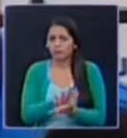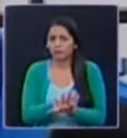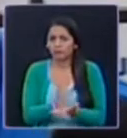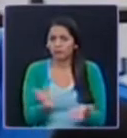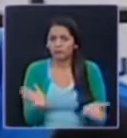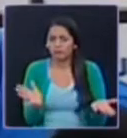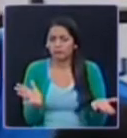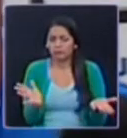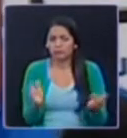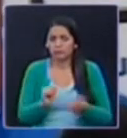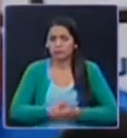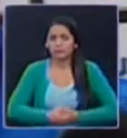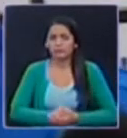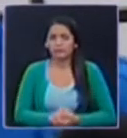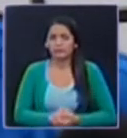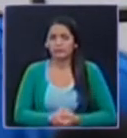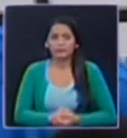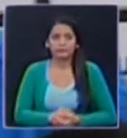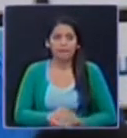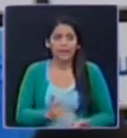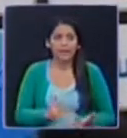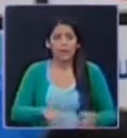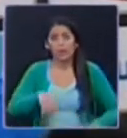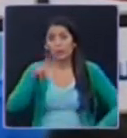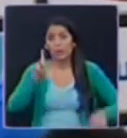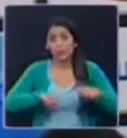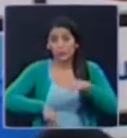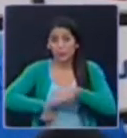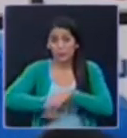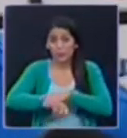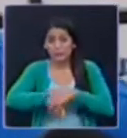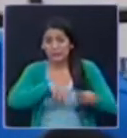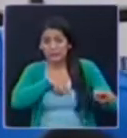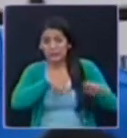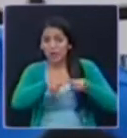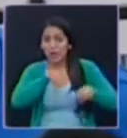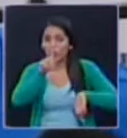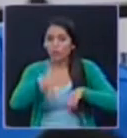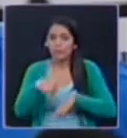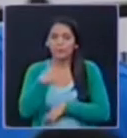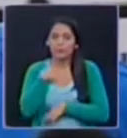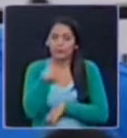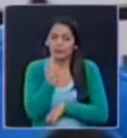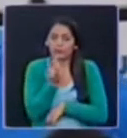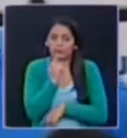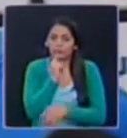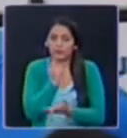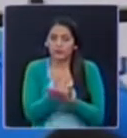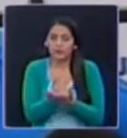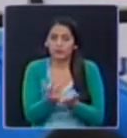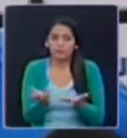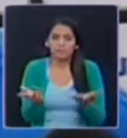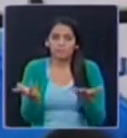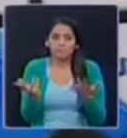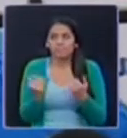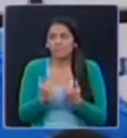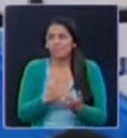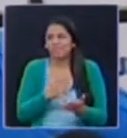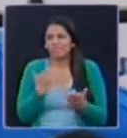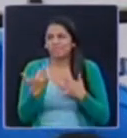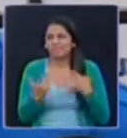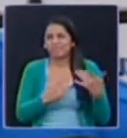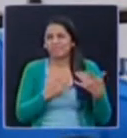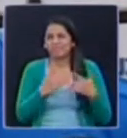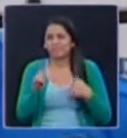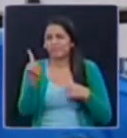extra de nada, que a veces se toca perder en el fútbol y por ahí empiezan a crecer cosas que no tienen identidad